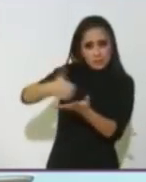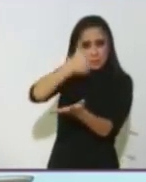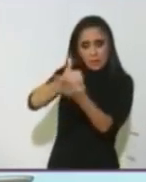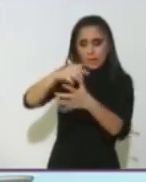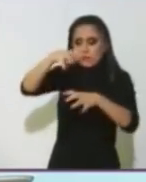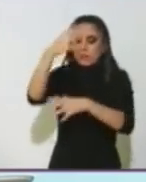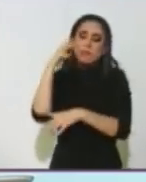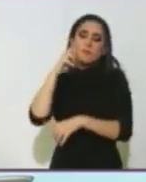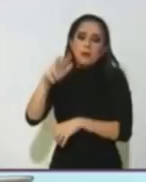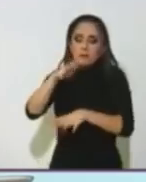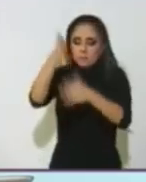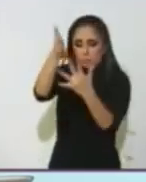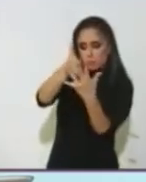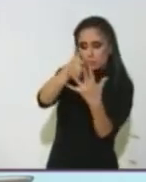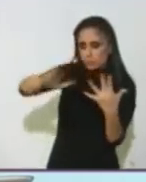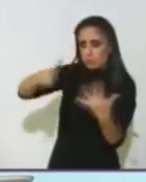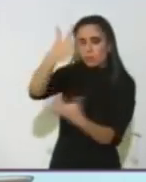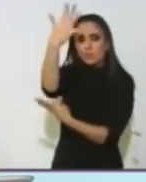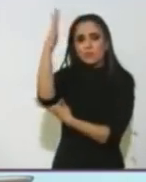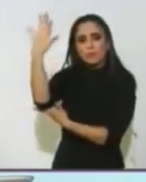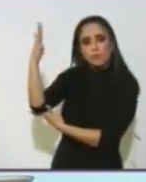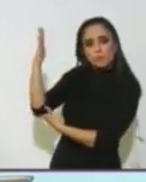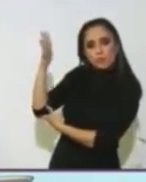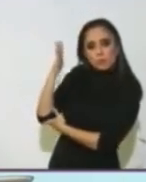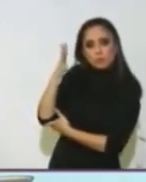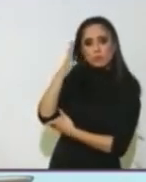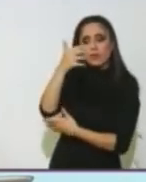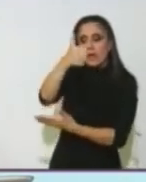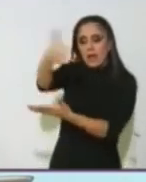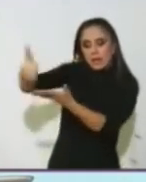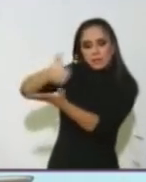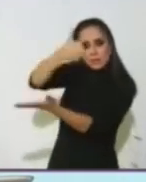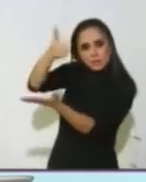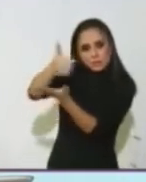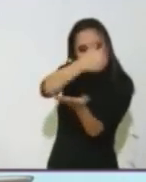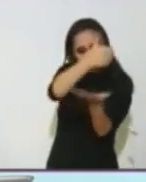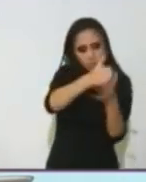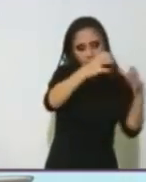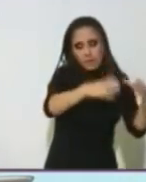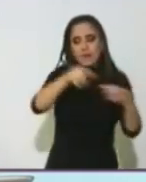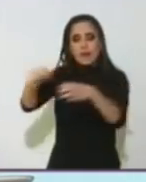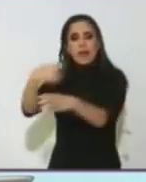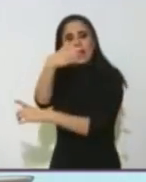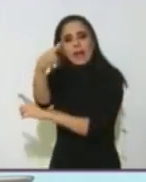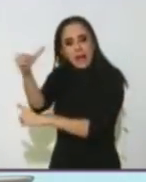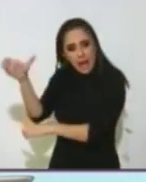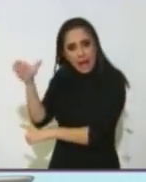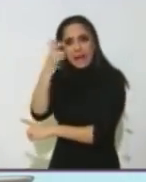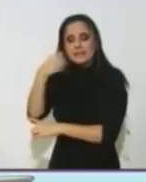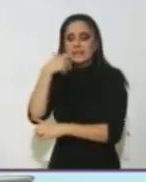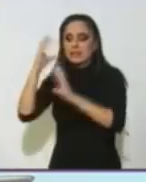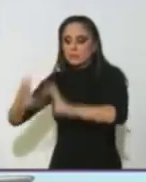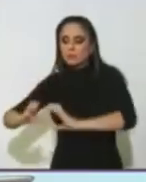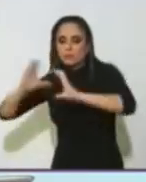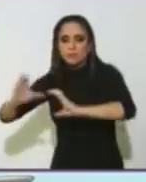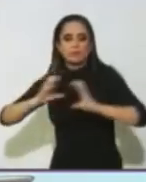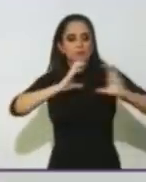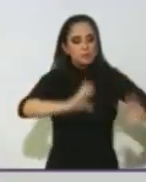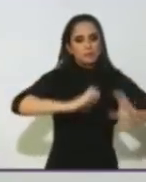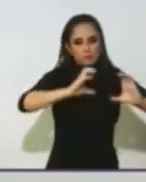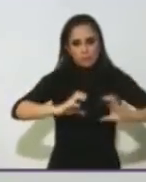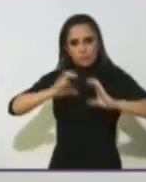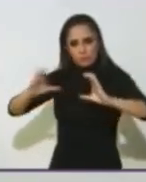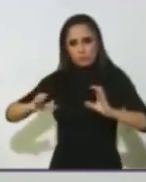bosques y son áreas rurales y vamos a quintuplicar el presupuesto para defender el suelo de conservación de la ciudad de mexico